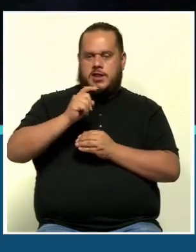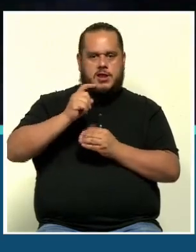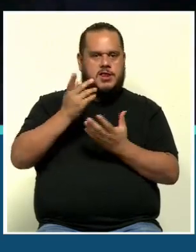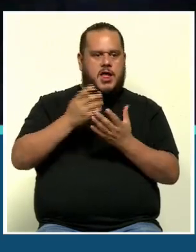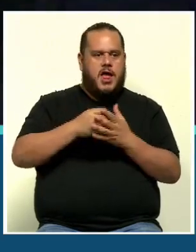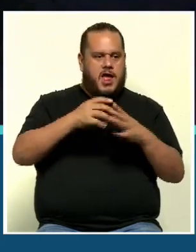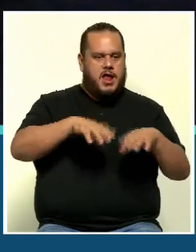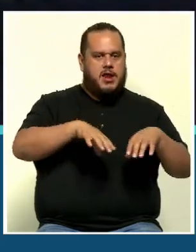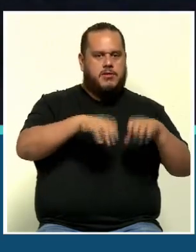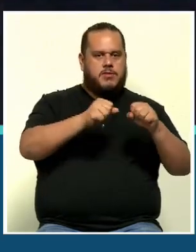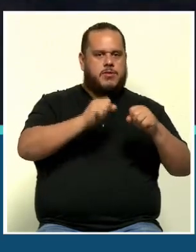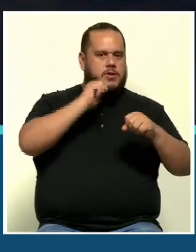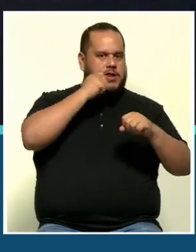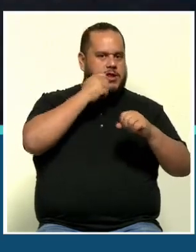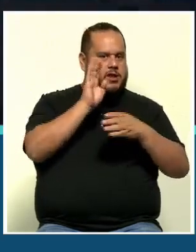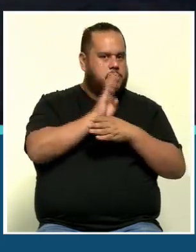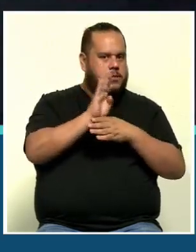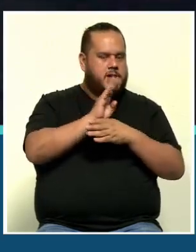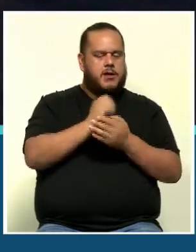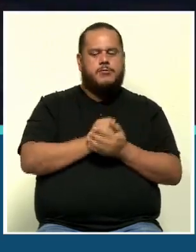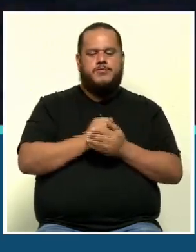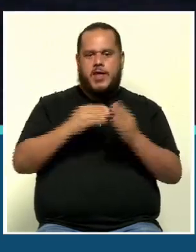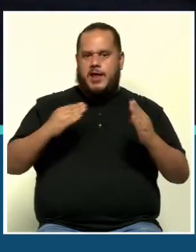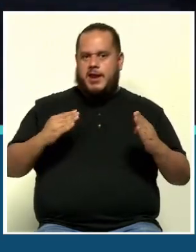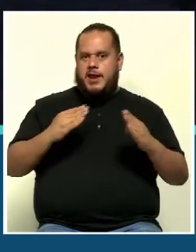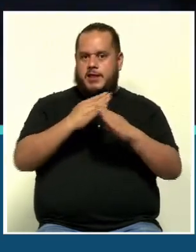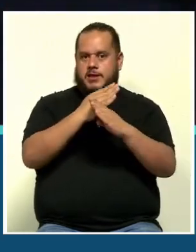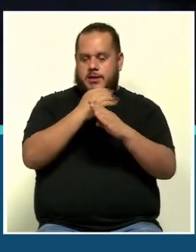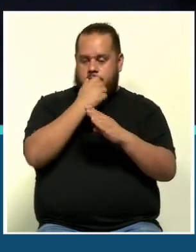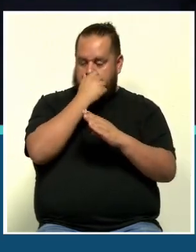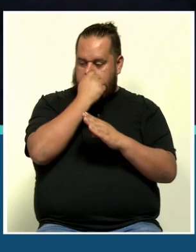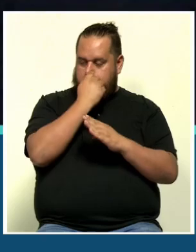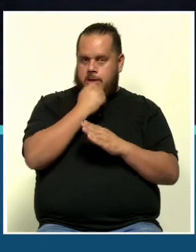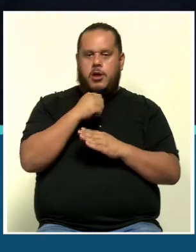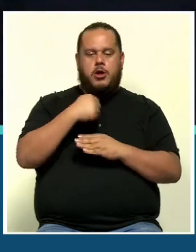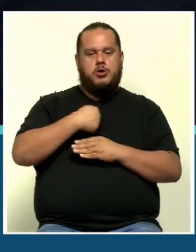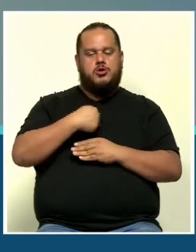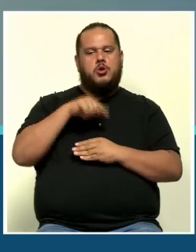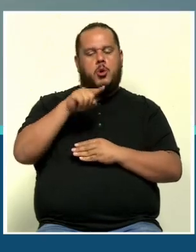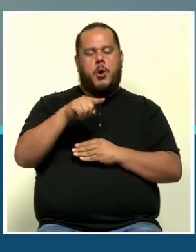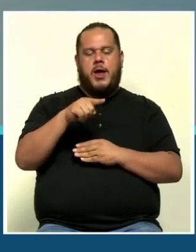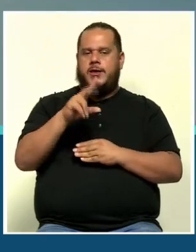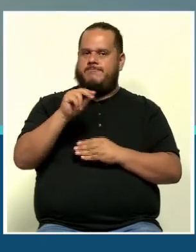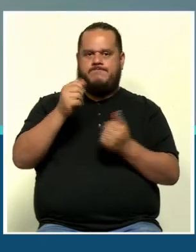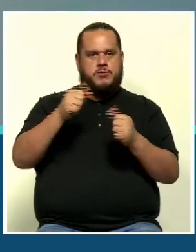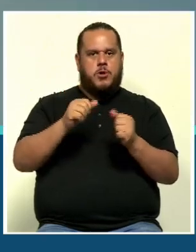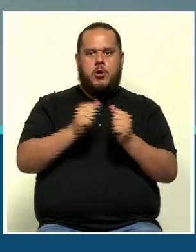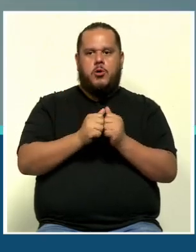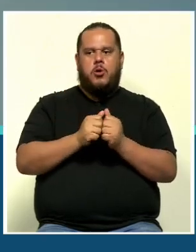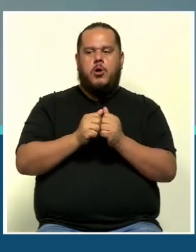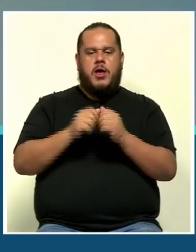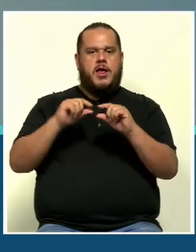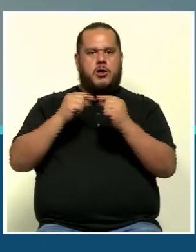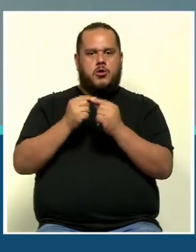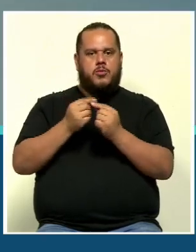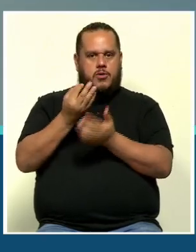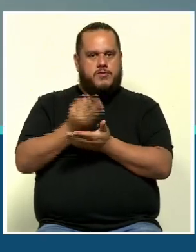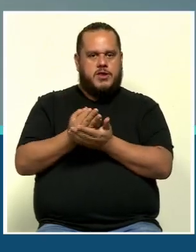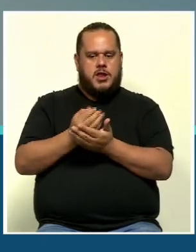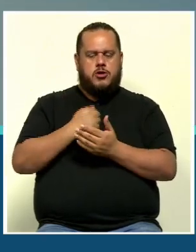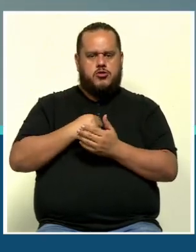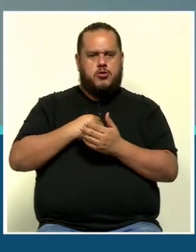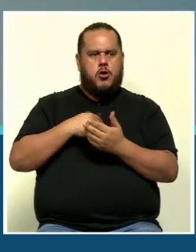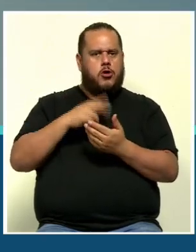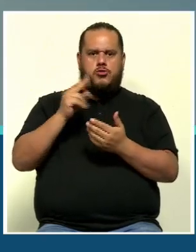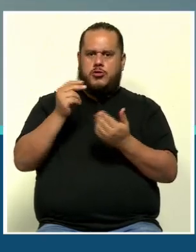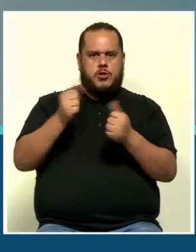levantamiento del secreto bancario. La trazabilidad, yo ahí discrepo con la Unidad de Inteligencia Financiera y discrepo con el jefe,